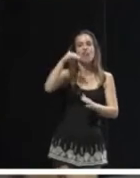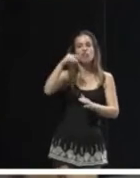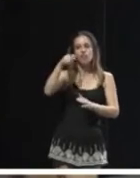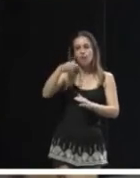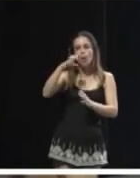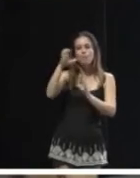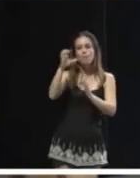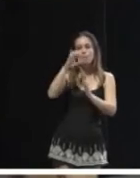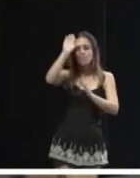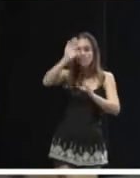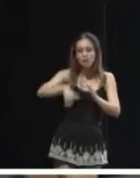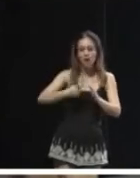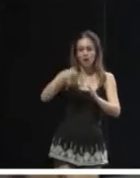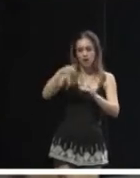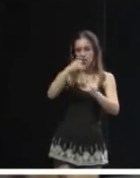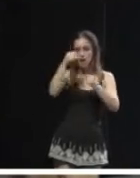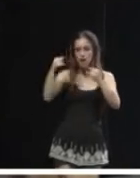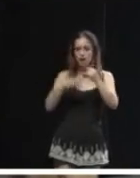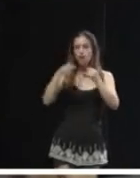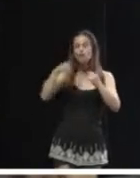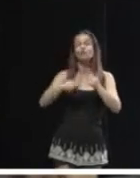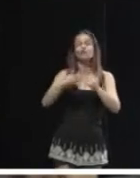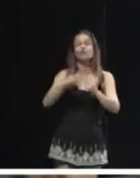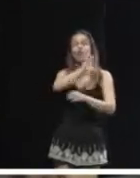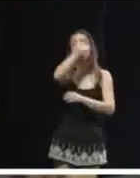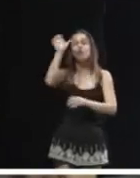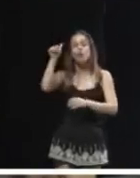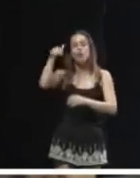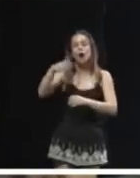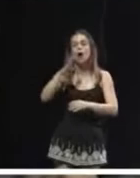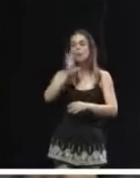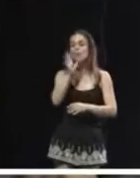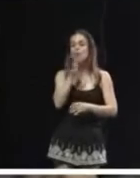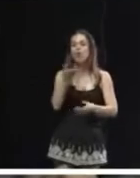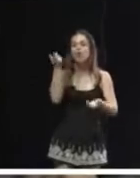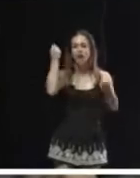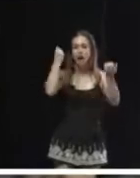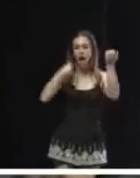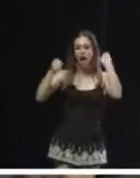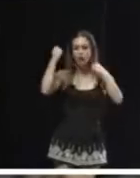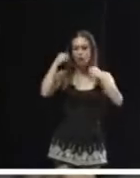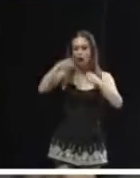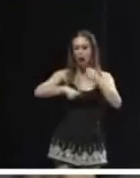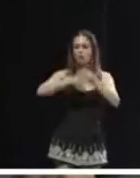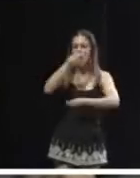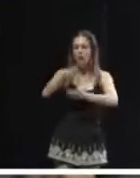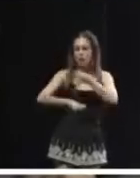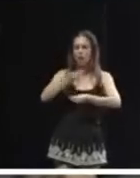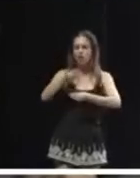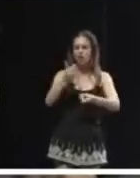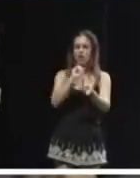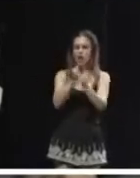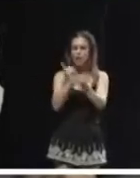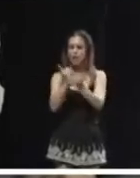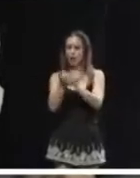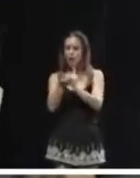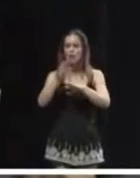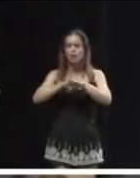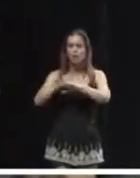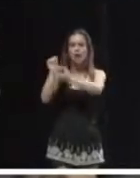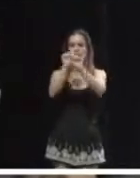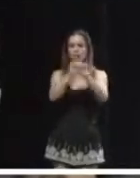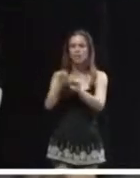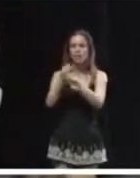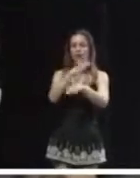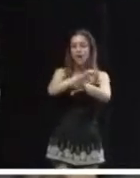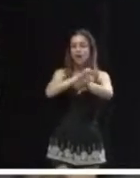sencillamente porque actuamos cuando había que actuar. Y vamos a partir del día 23 de julio a seguir actuando para defender a la mayoría